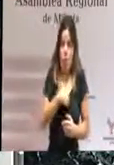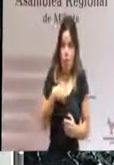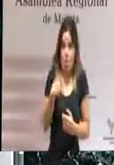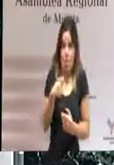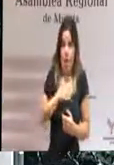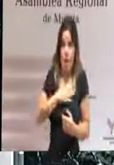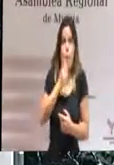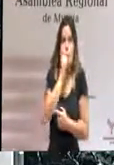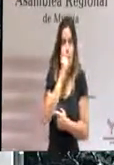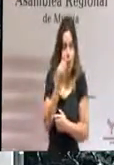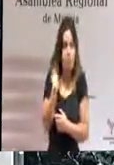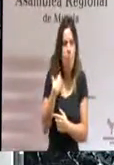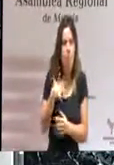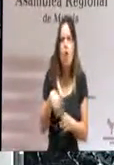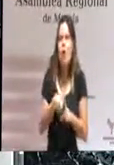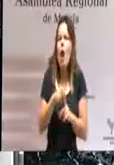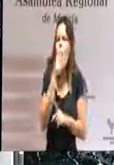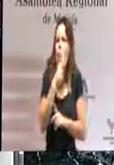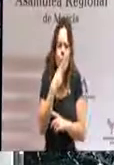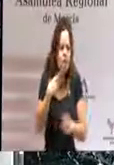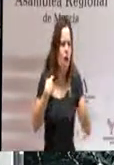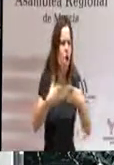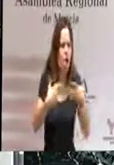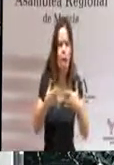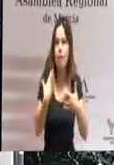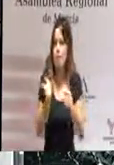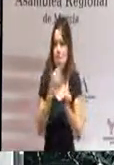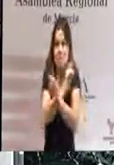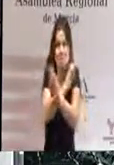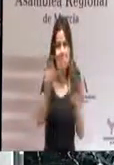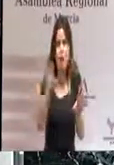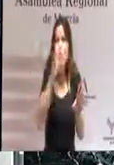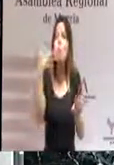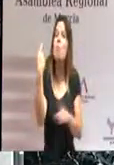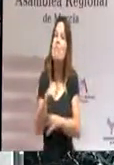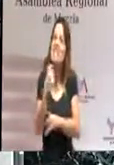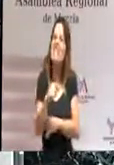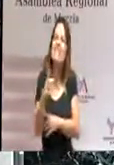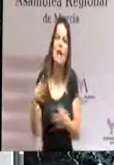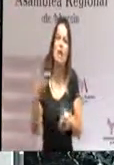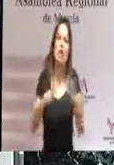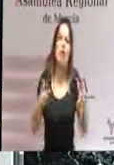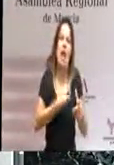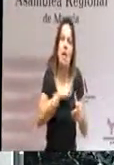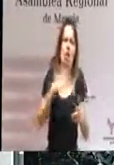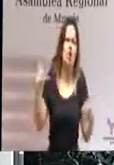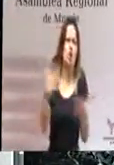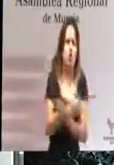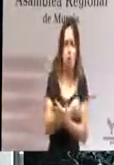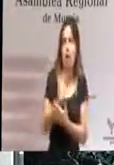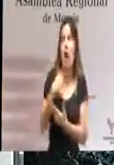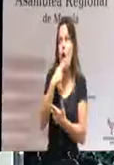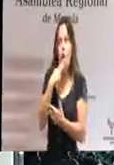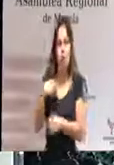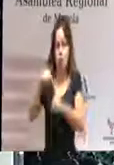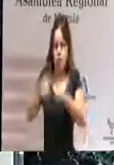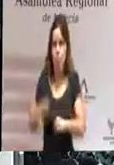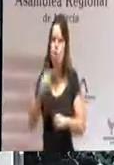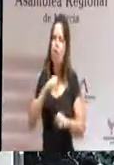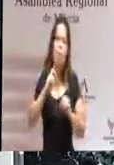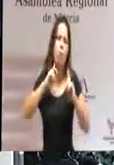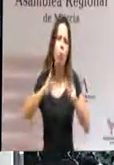Sánchez, arrancando compromisos negro sobre blanco del presidente de todos los españoles. Miremos hacia adelante,